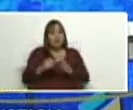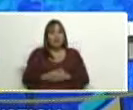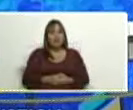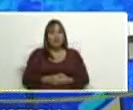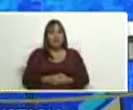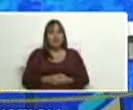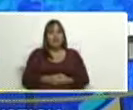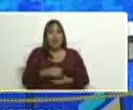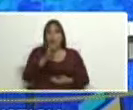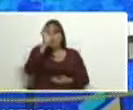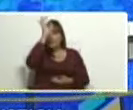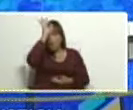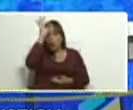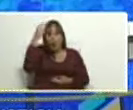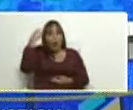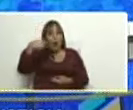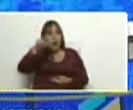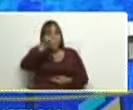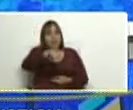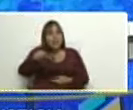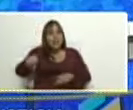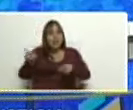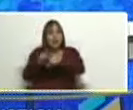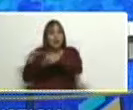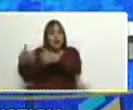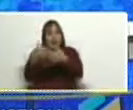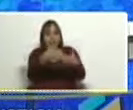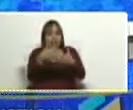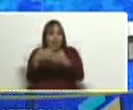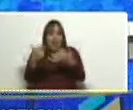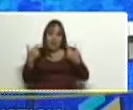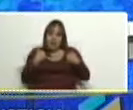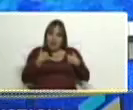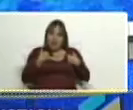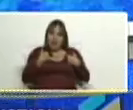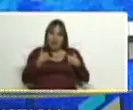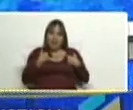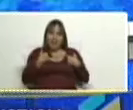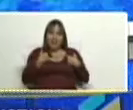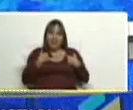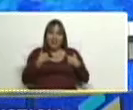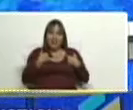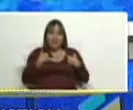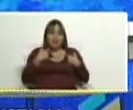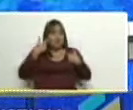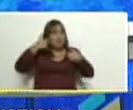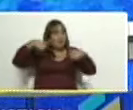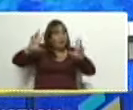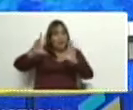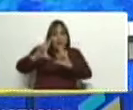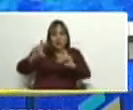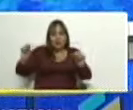Yo no sé si a otros presidentes le hacen una guerra como me hacen a mí. No creo.